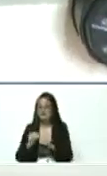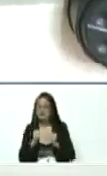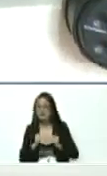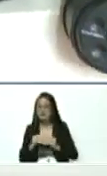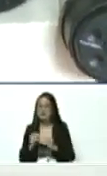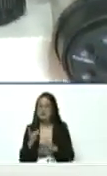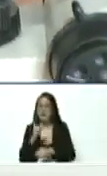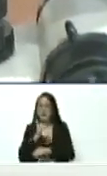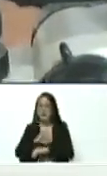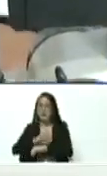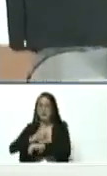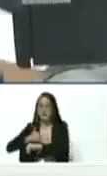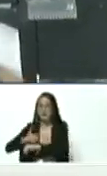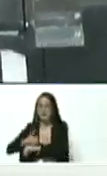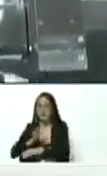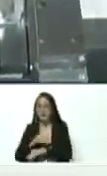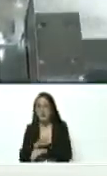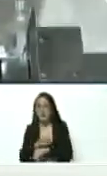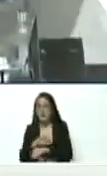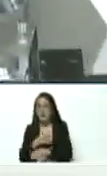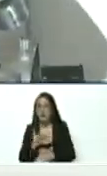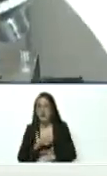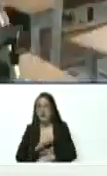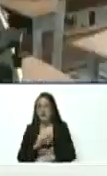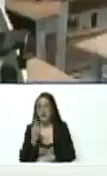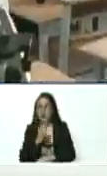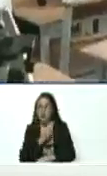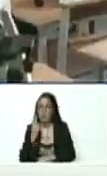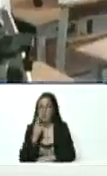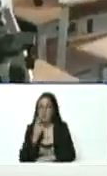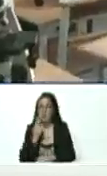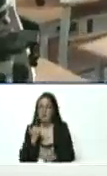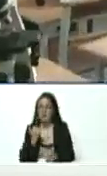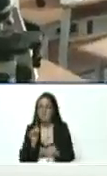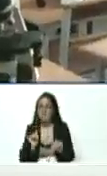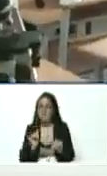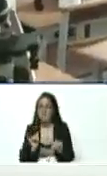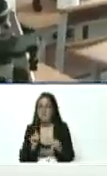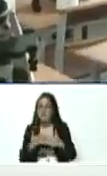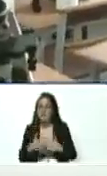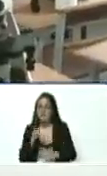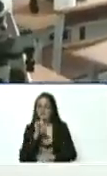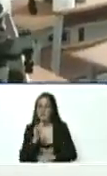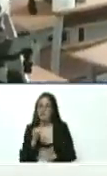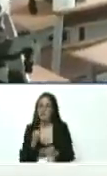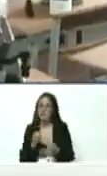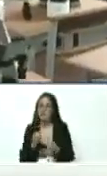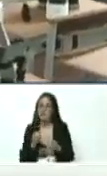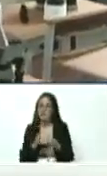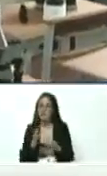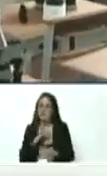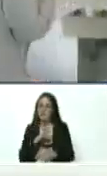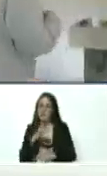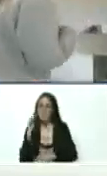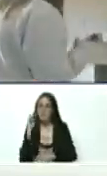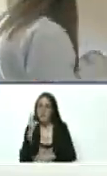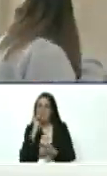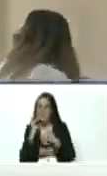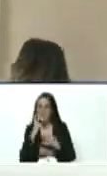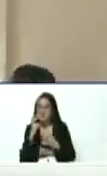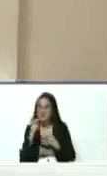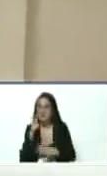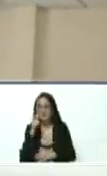Las autoridades locales, el gobernador y el alcalde comprometidos desde el mismo momento que usted anunció las bricomiles, comenzamos las visitas, las